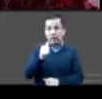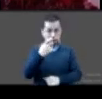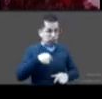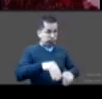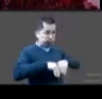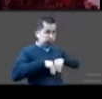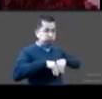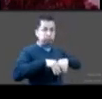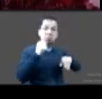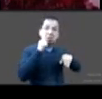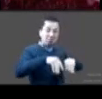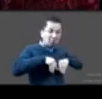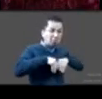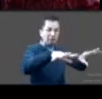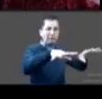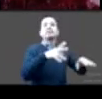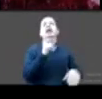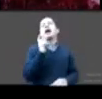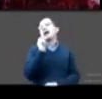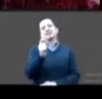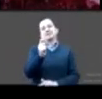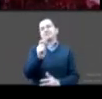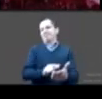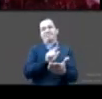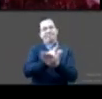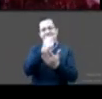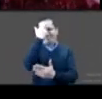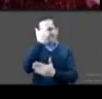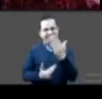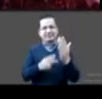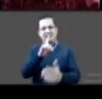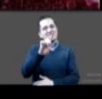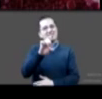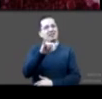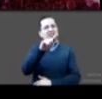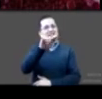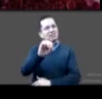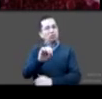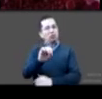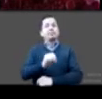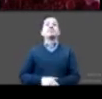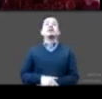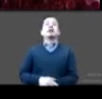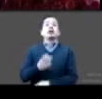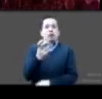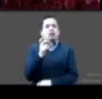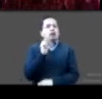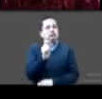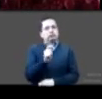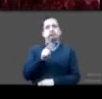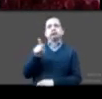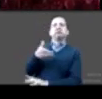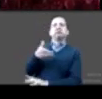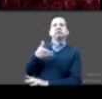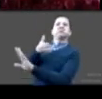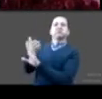un delito, ¿no? Esto ya es un daño moral,